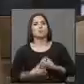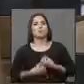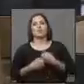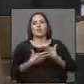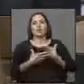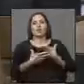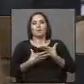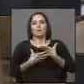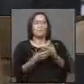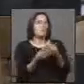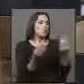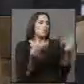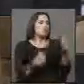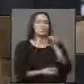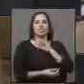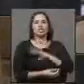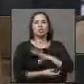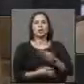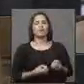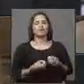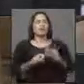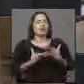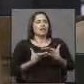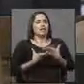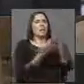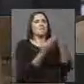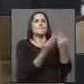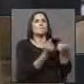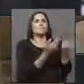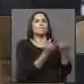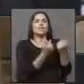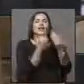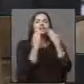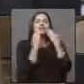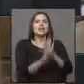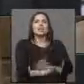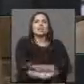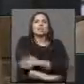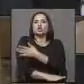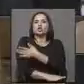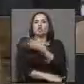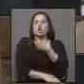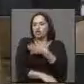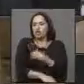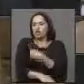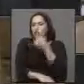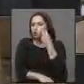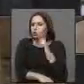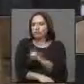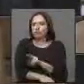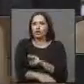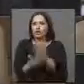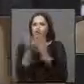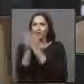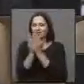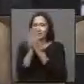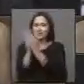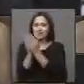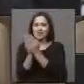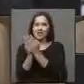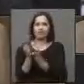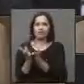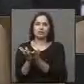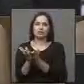que tenían la ilusión de poder ver a sus hijos estudiando sin la mochila que significa en